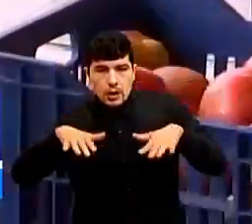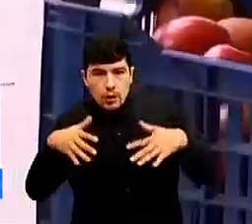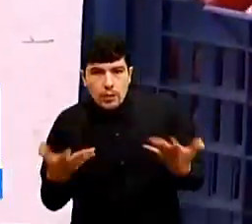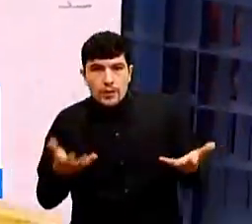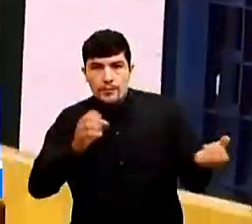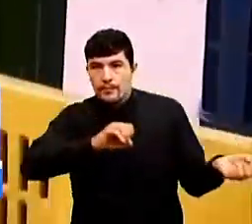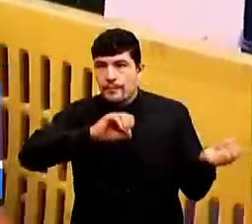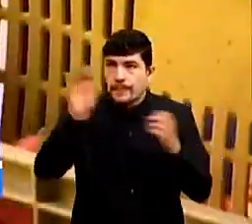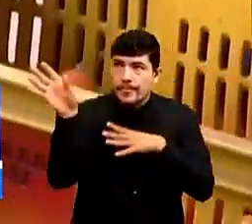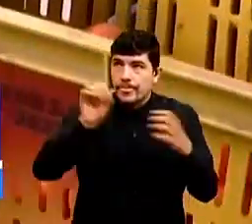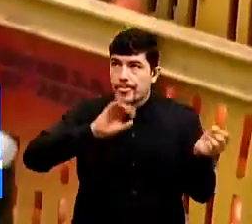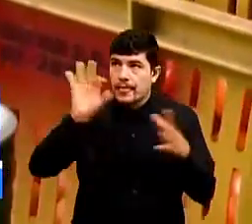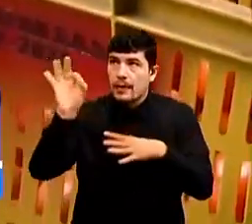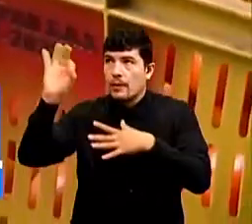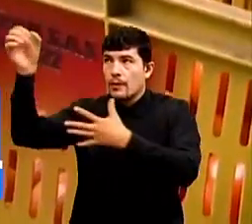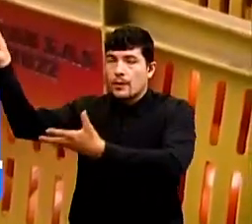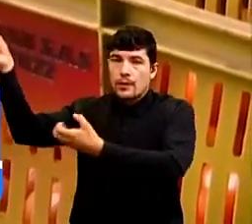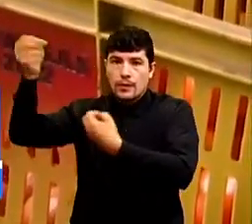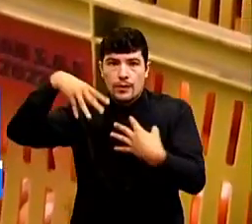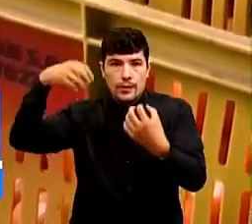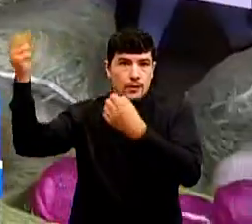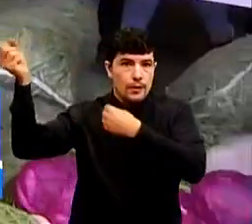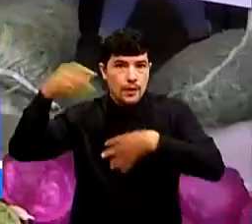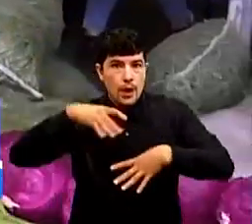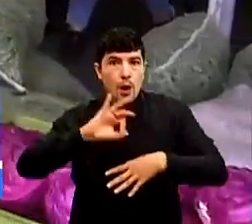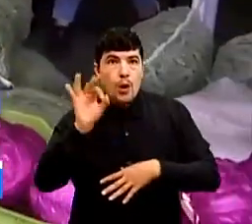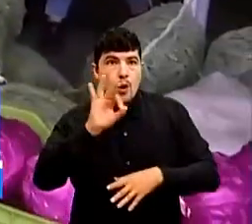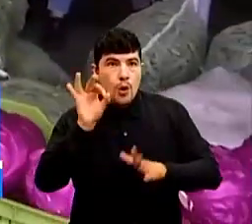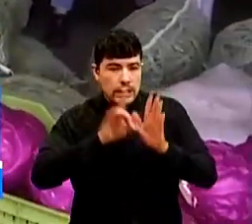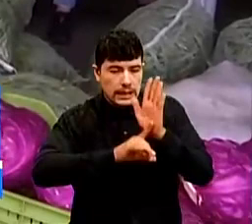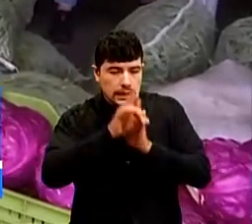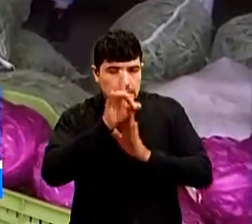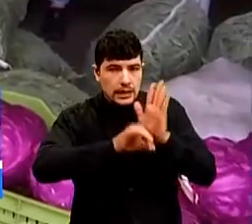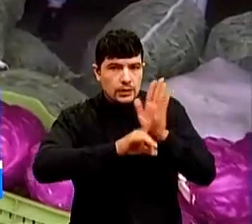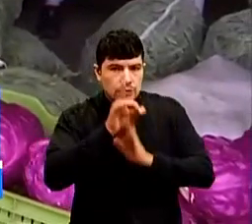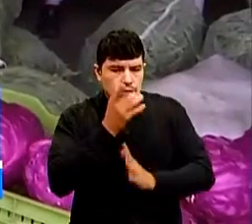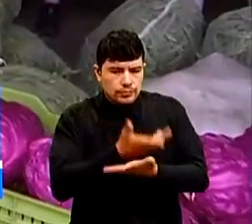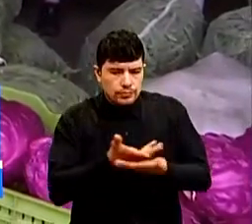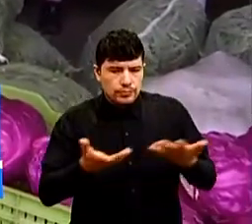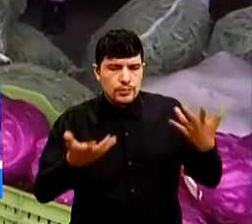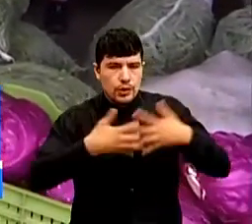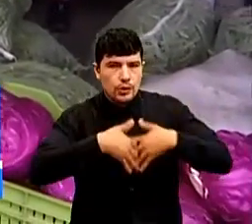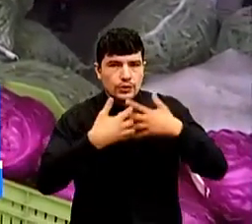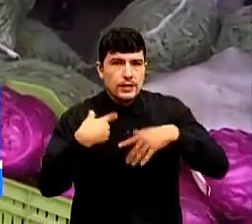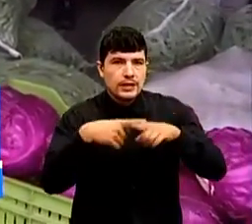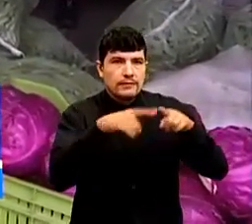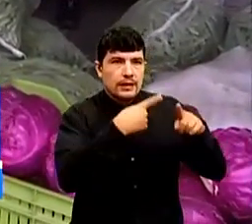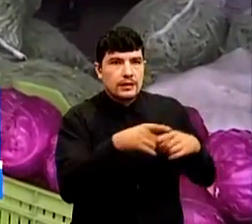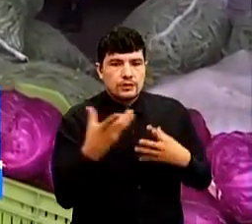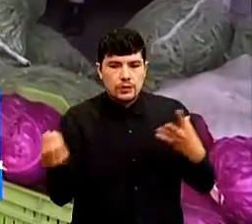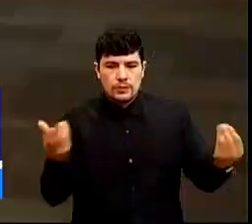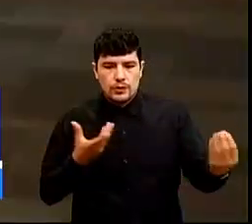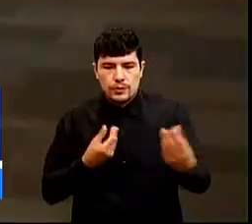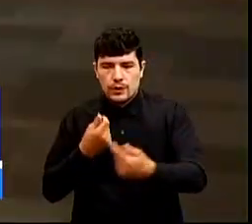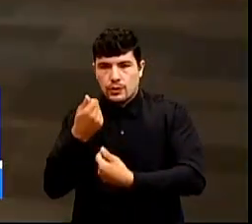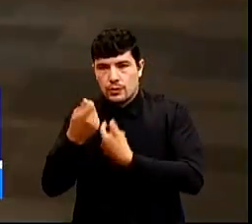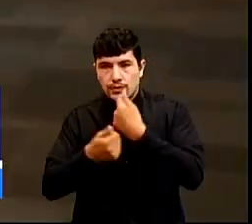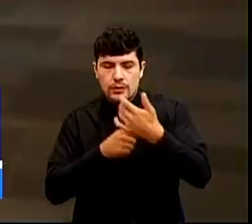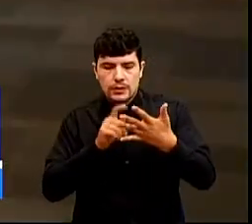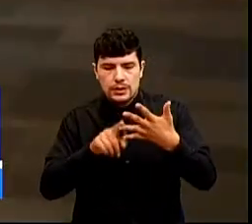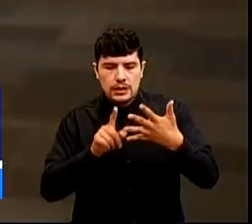exportaciones inversiones y el desarrollo productivo en todos los renglones de la economía Cali y